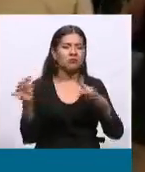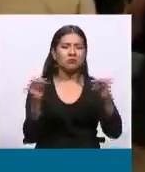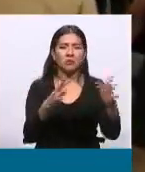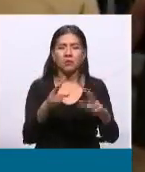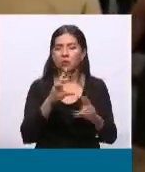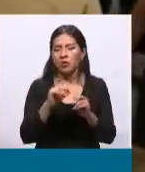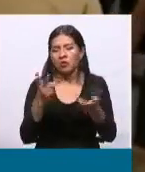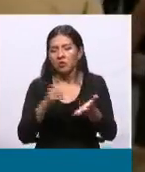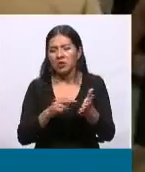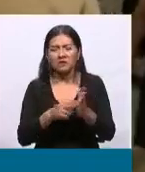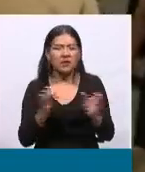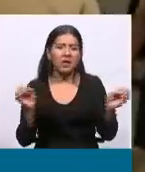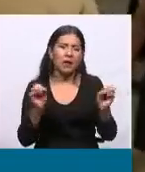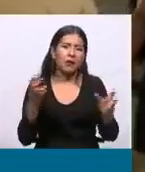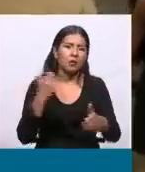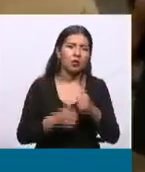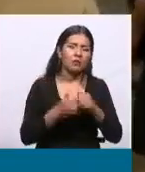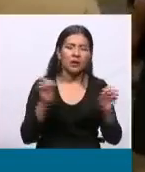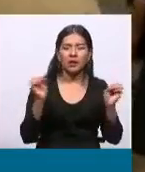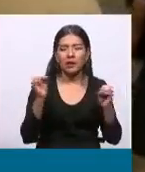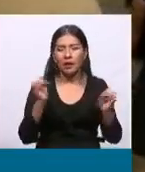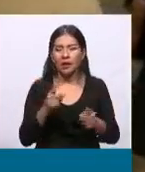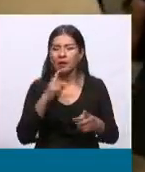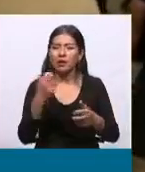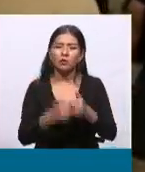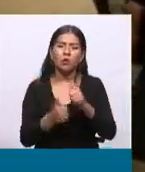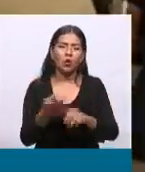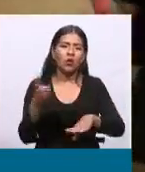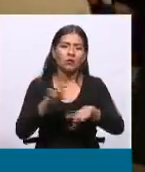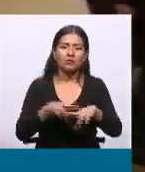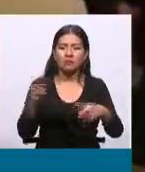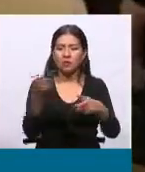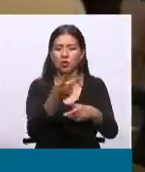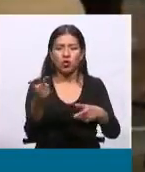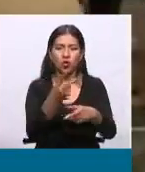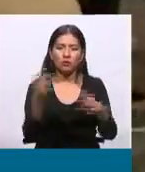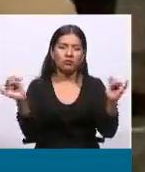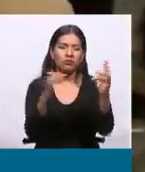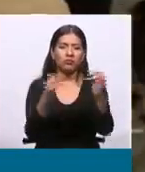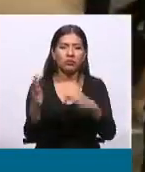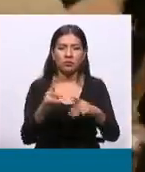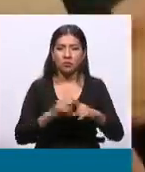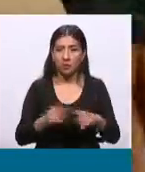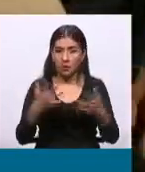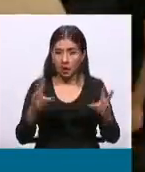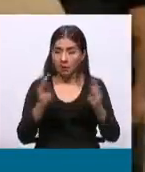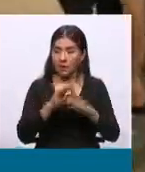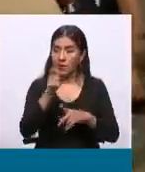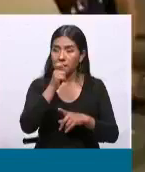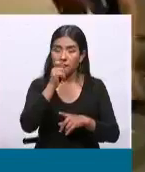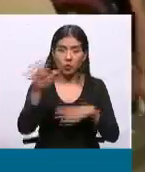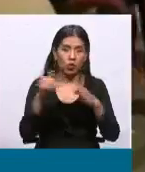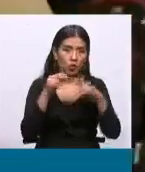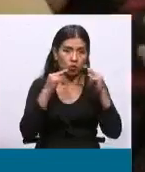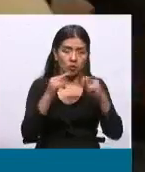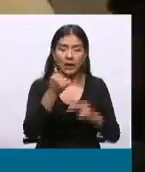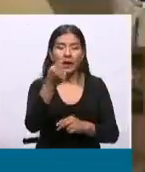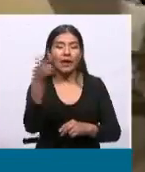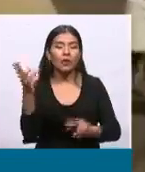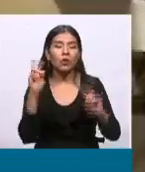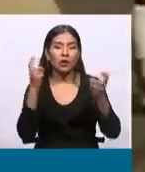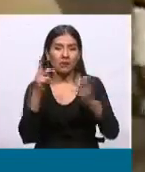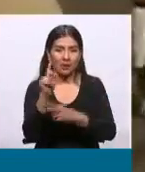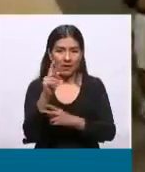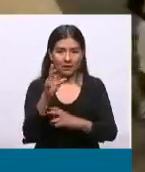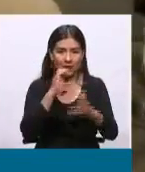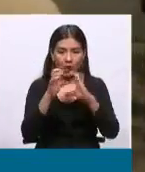absolutamente nada. Es más, en el marco de lo que se resaltaba el tratamiento periodístico que se da a estos hechos, para algunos medios de